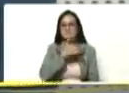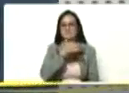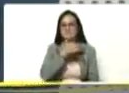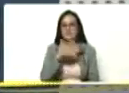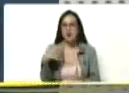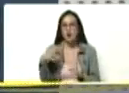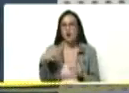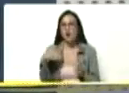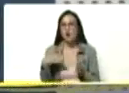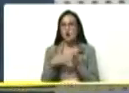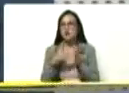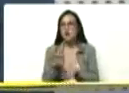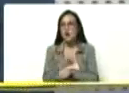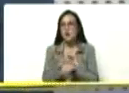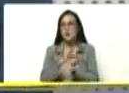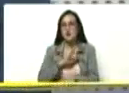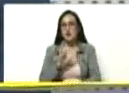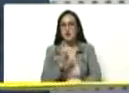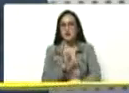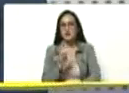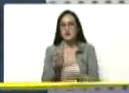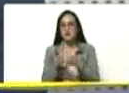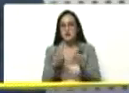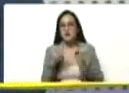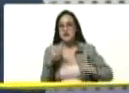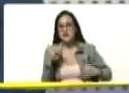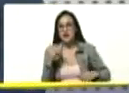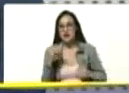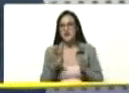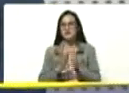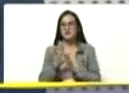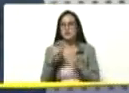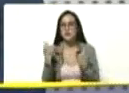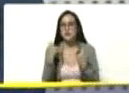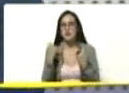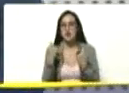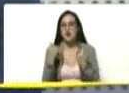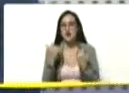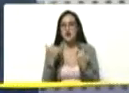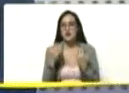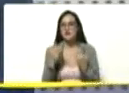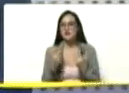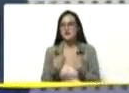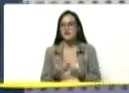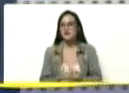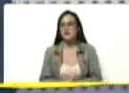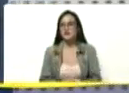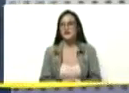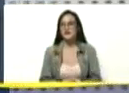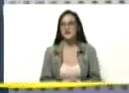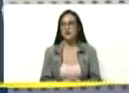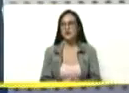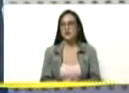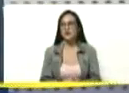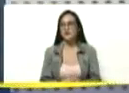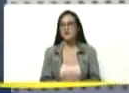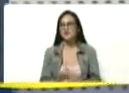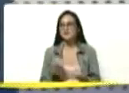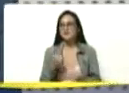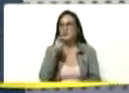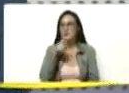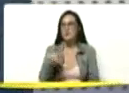contra gobiernos de izquierda, progresistas, populares y legítimamente constituidos. Desde el Estado